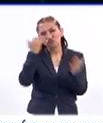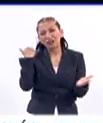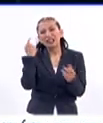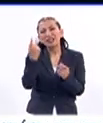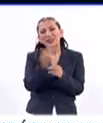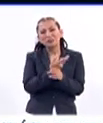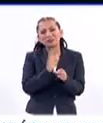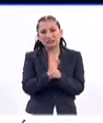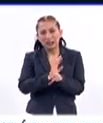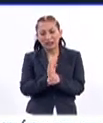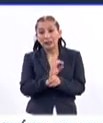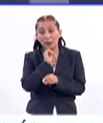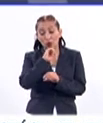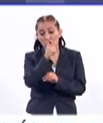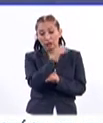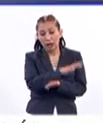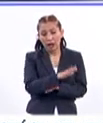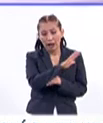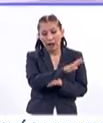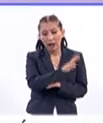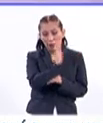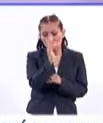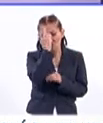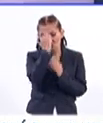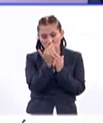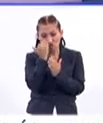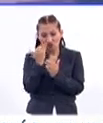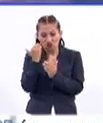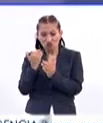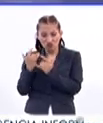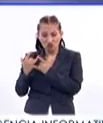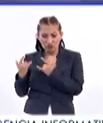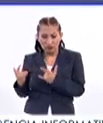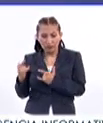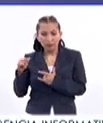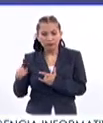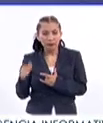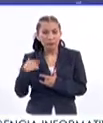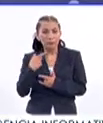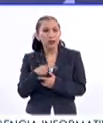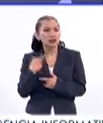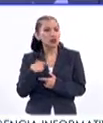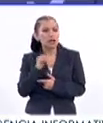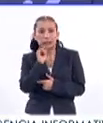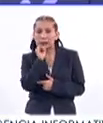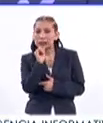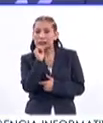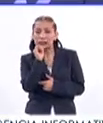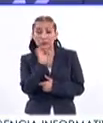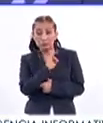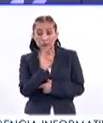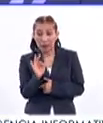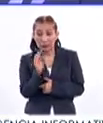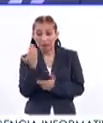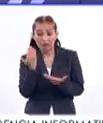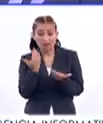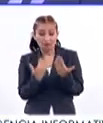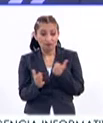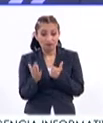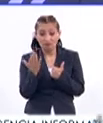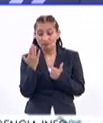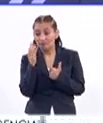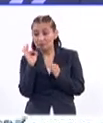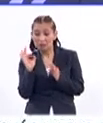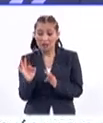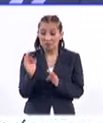También tenemos una sección importante que son las retrospectivas. Autores que no han tenido la posibilidad de ser